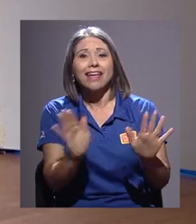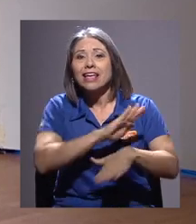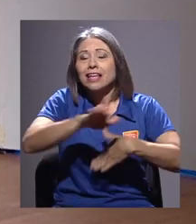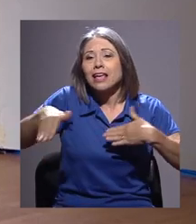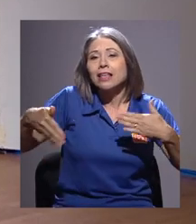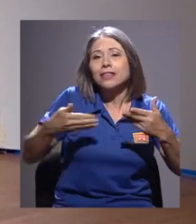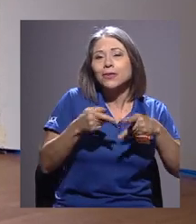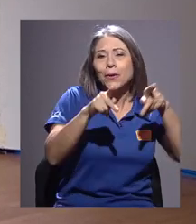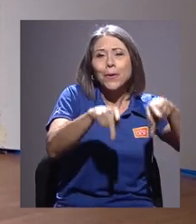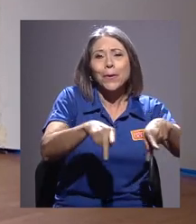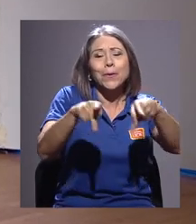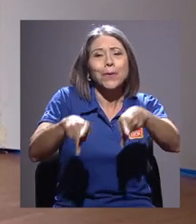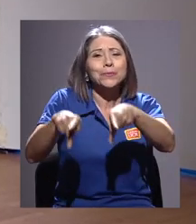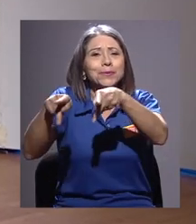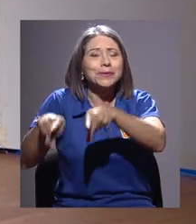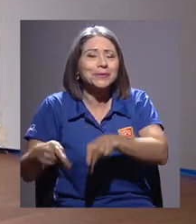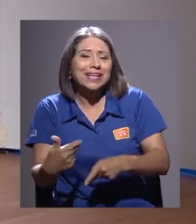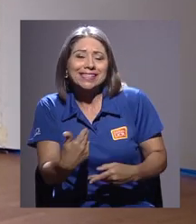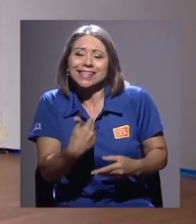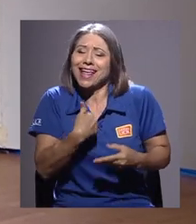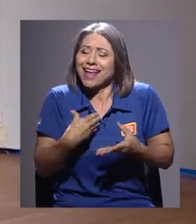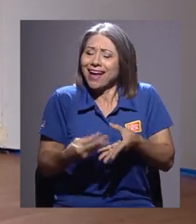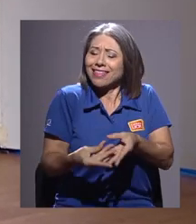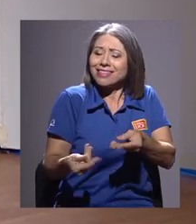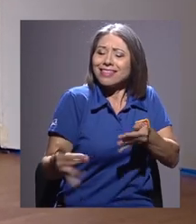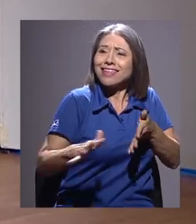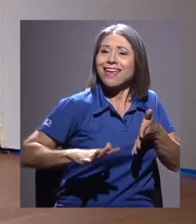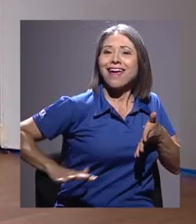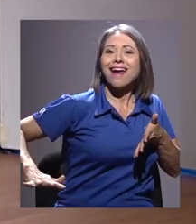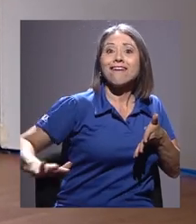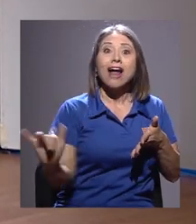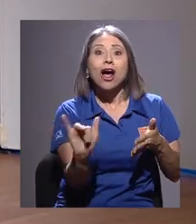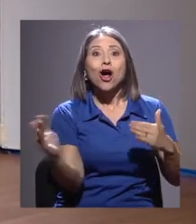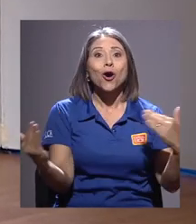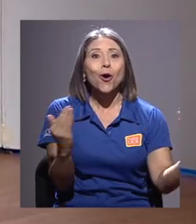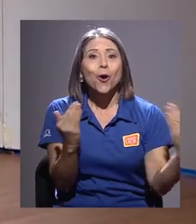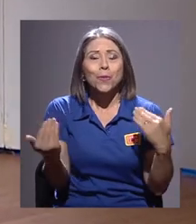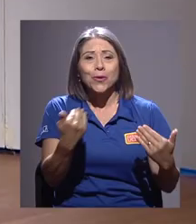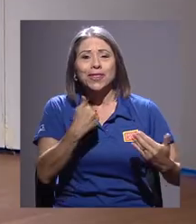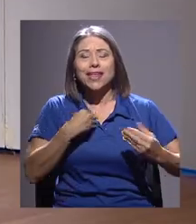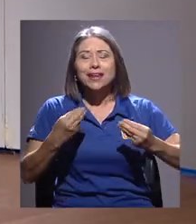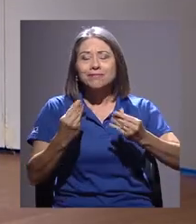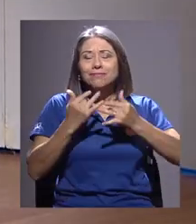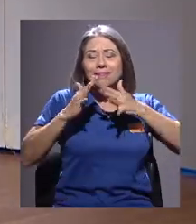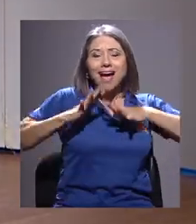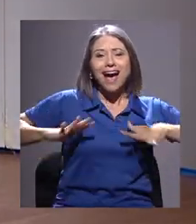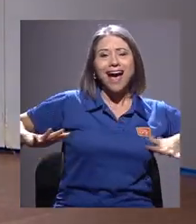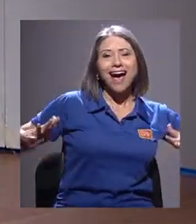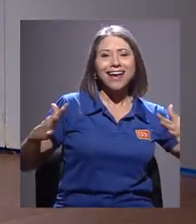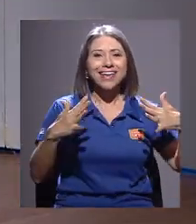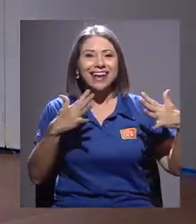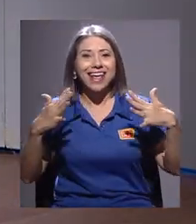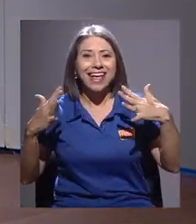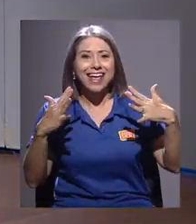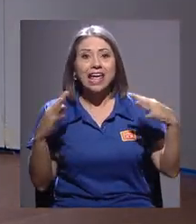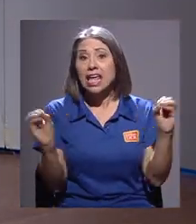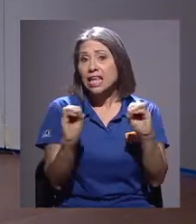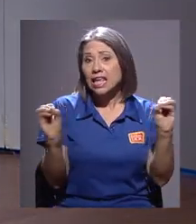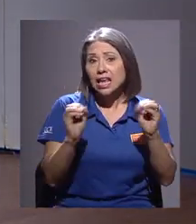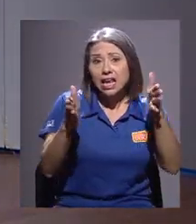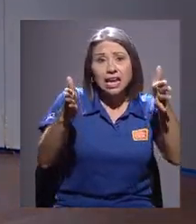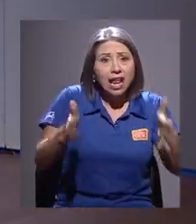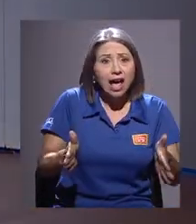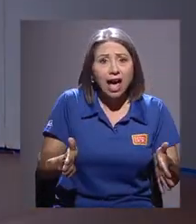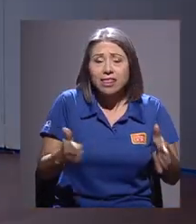todos tengan tierra como tienen aire. Que nadie tenga